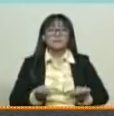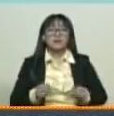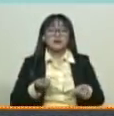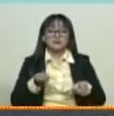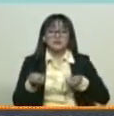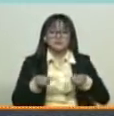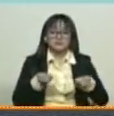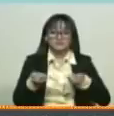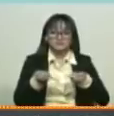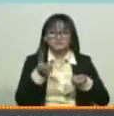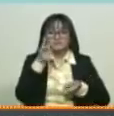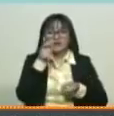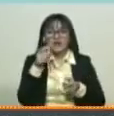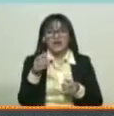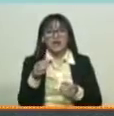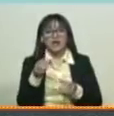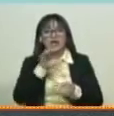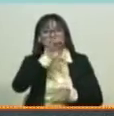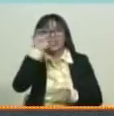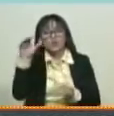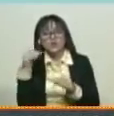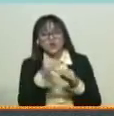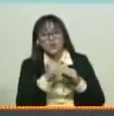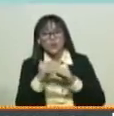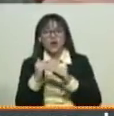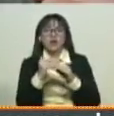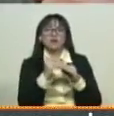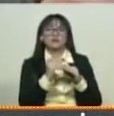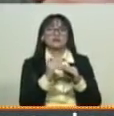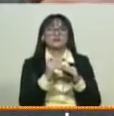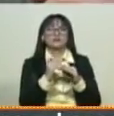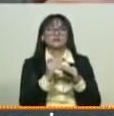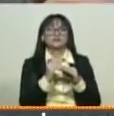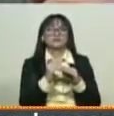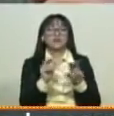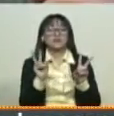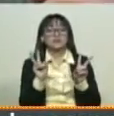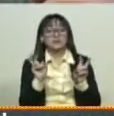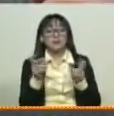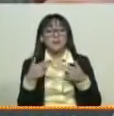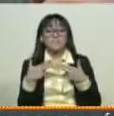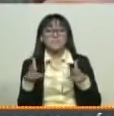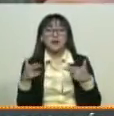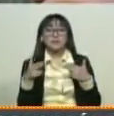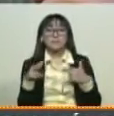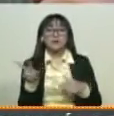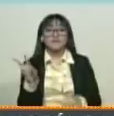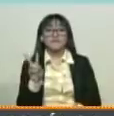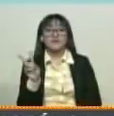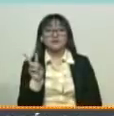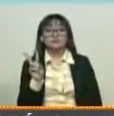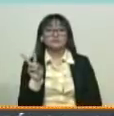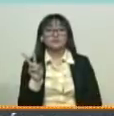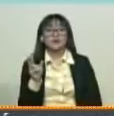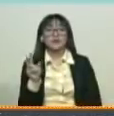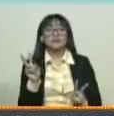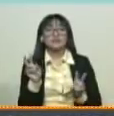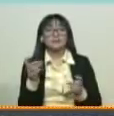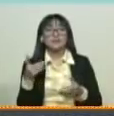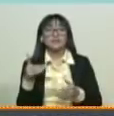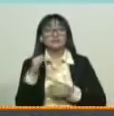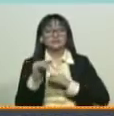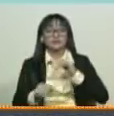relaciones entre estados iguales y soberanos. En el caso de Panamá, Venezuela aplicó, en el marco del